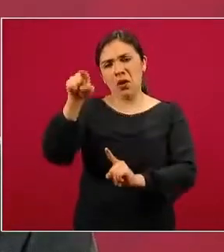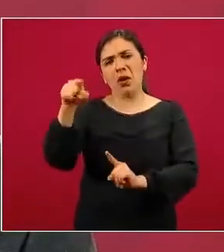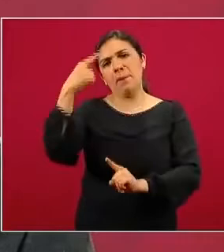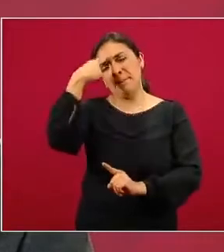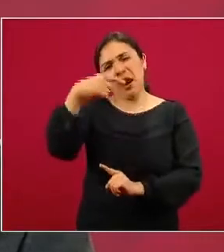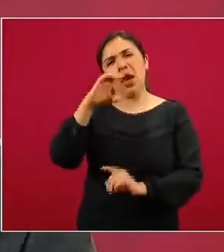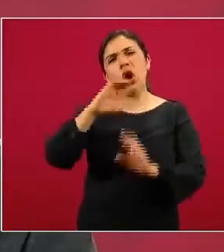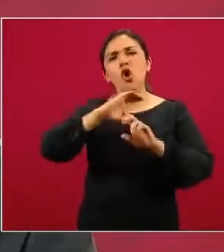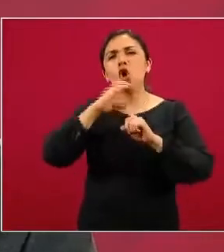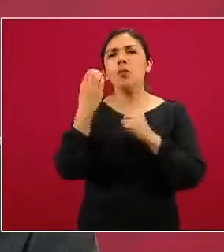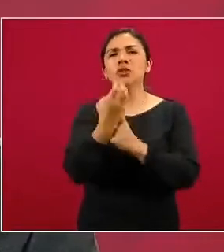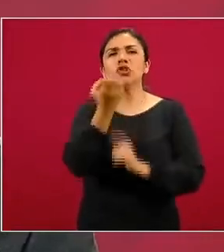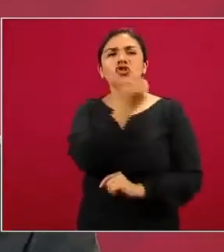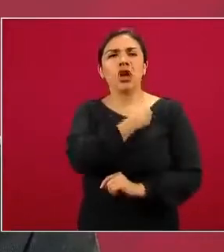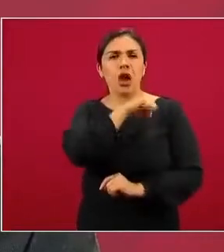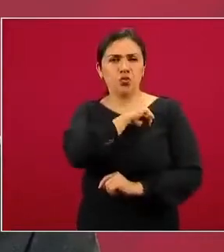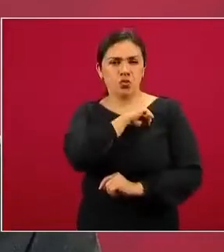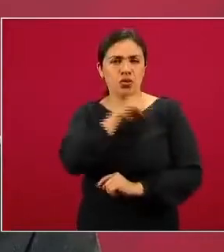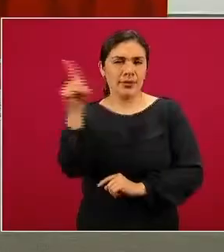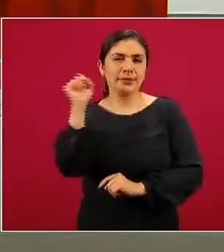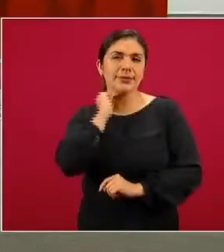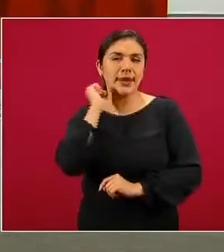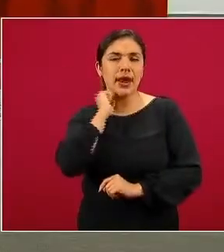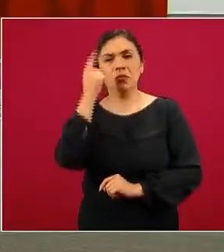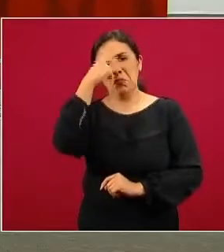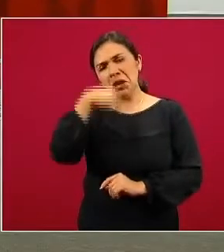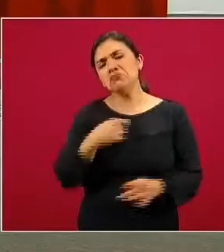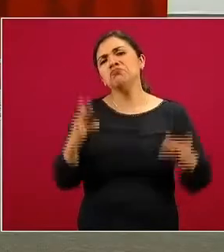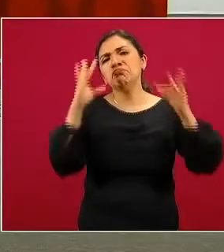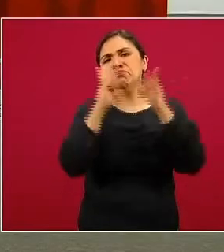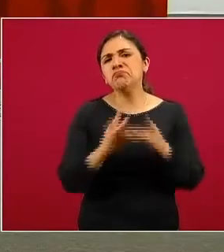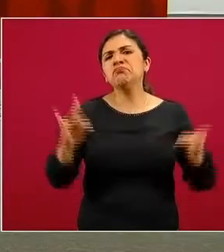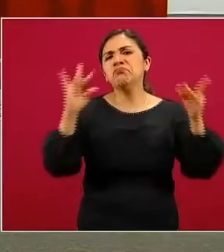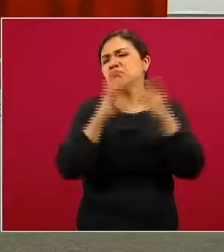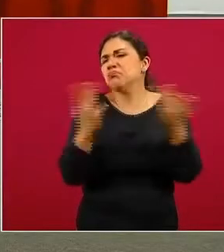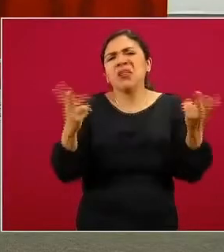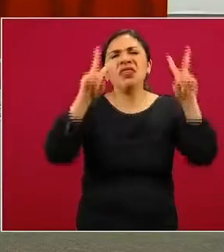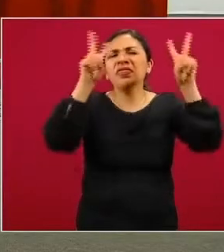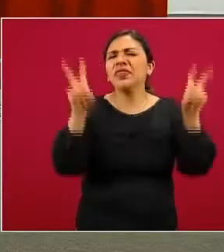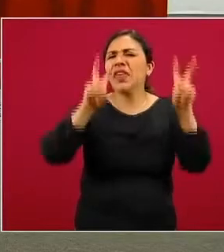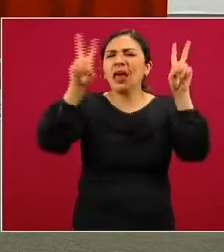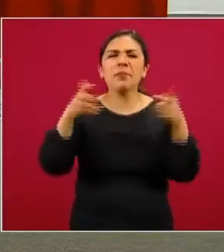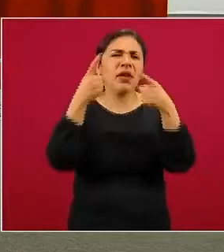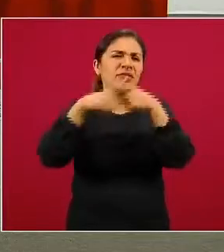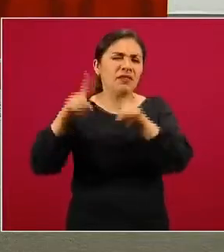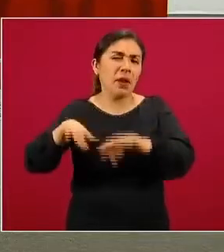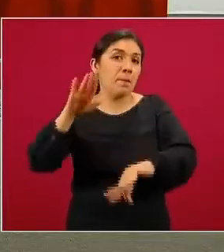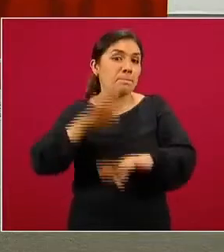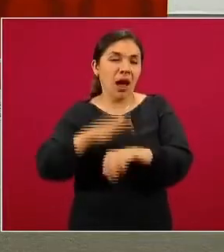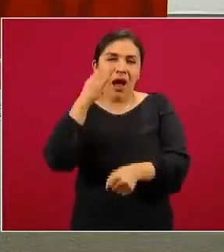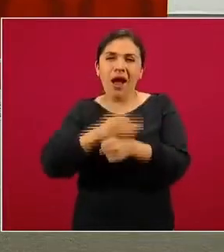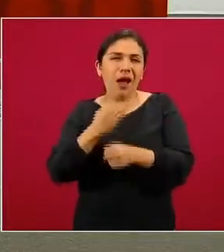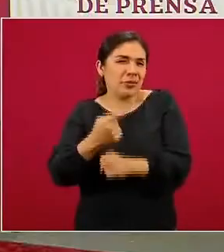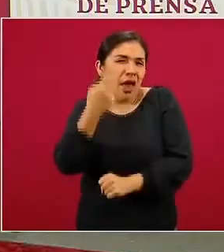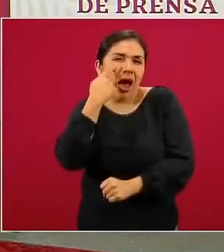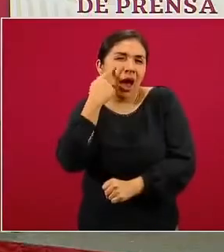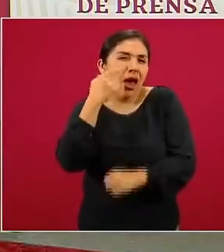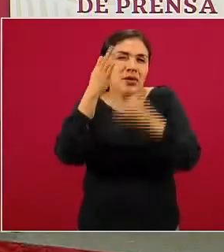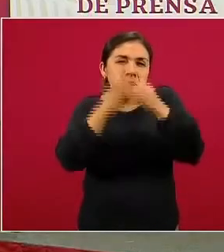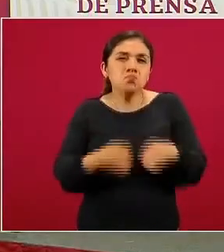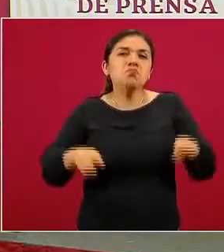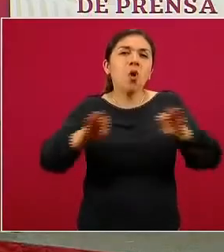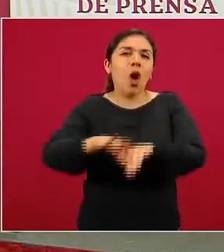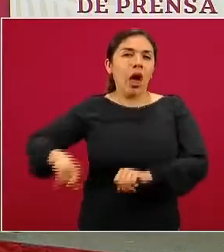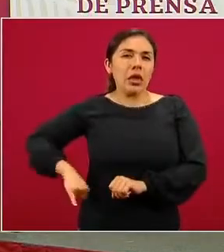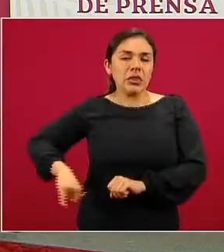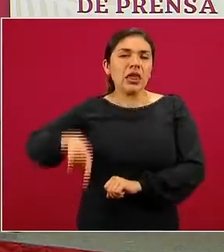Comisión de Salud del Senado de la República a exponer varios temas de salud. Desde luego el que fue de mayor